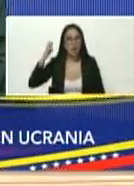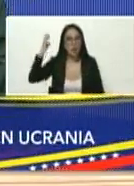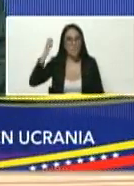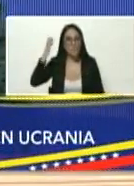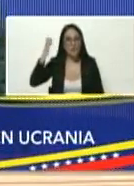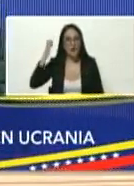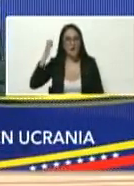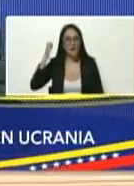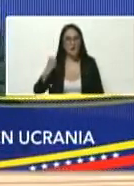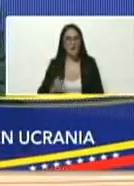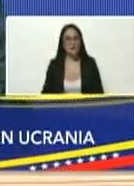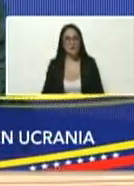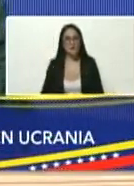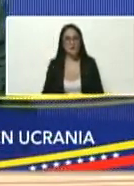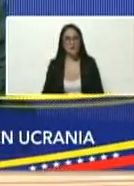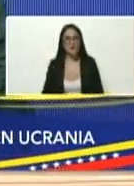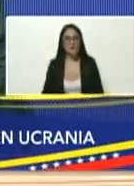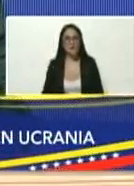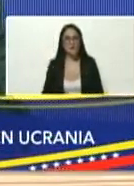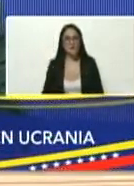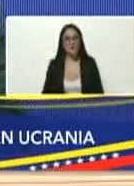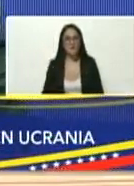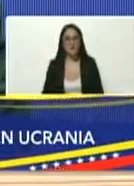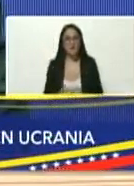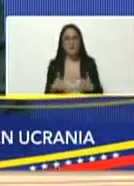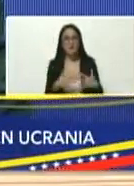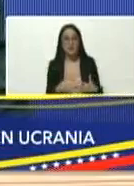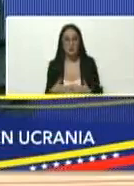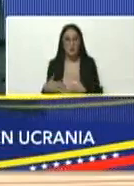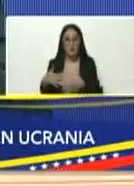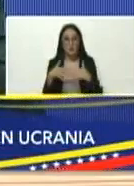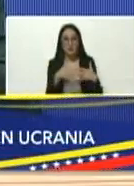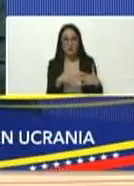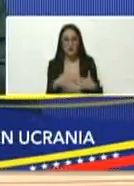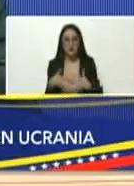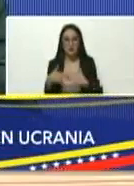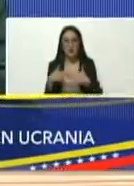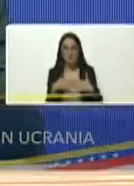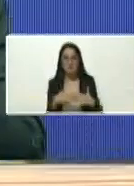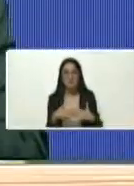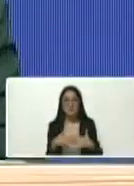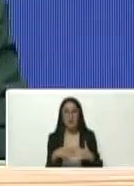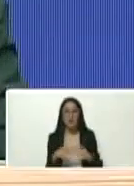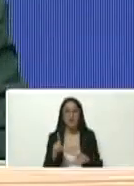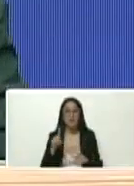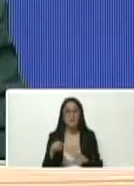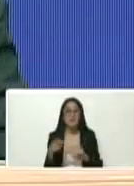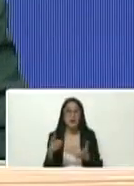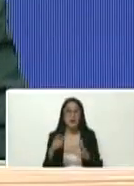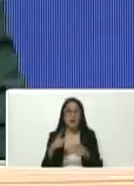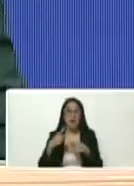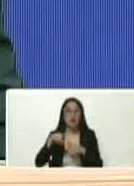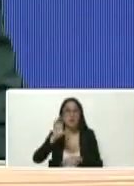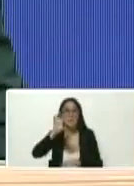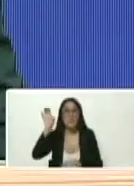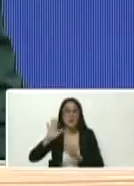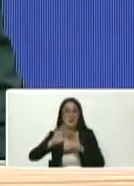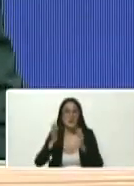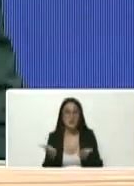que nadie, y a los Estados Unidos, y pudiéramos decir al resto del mundo, los